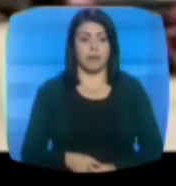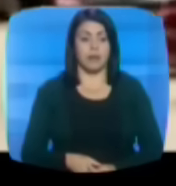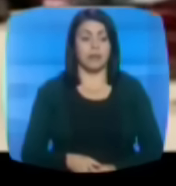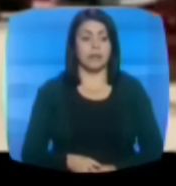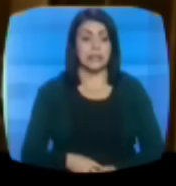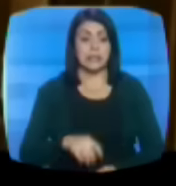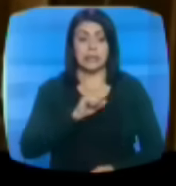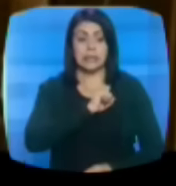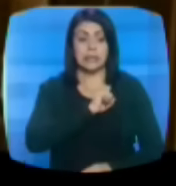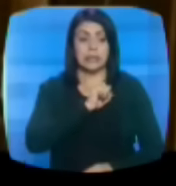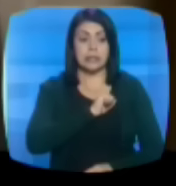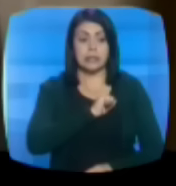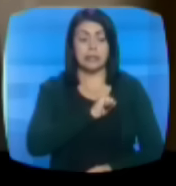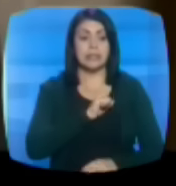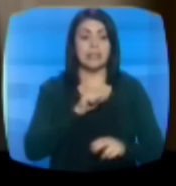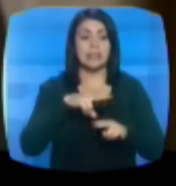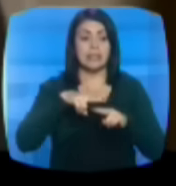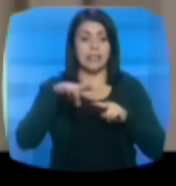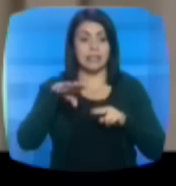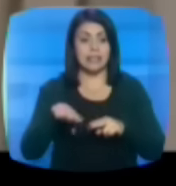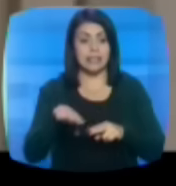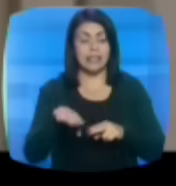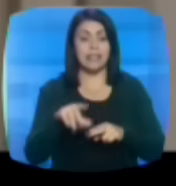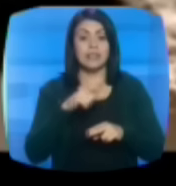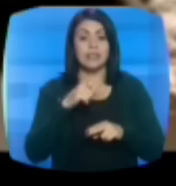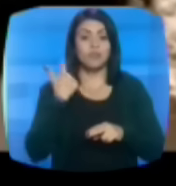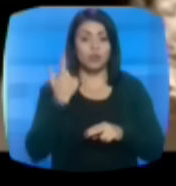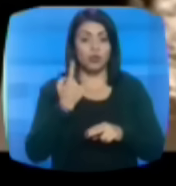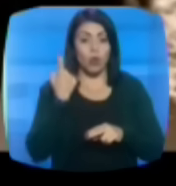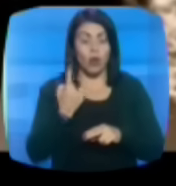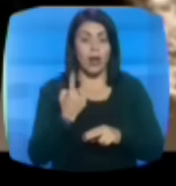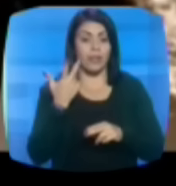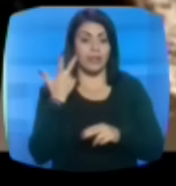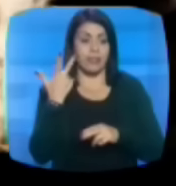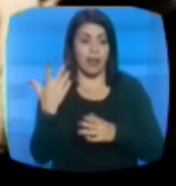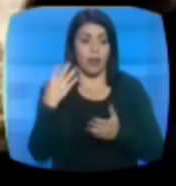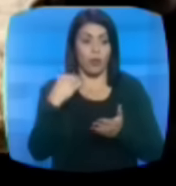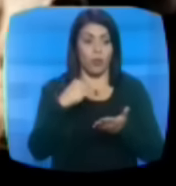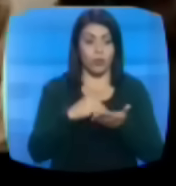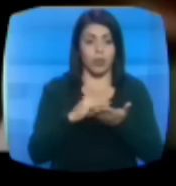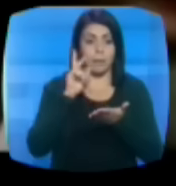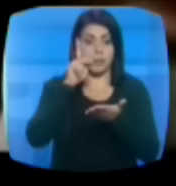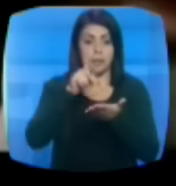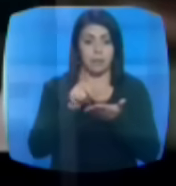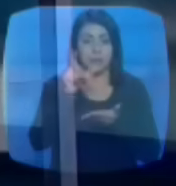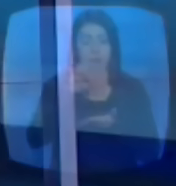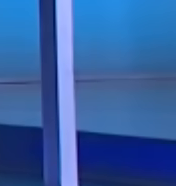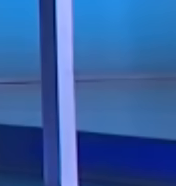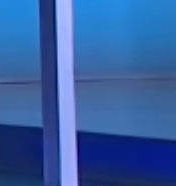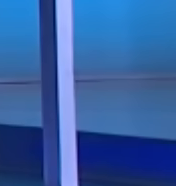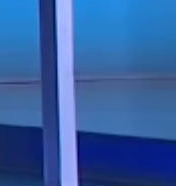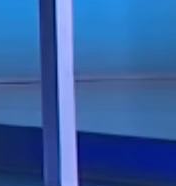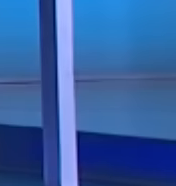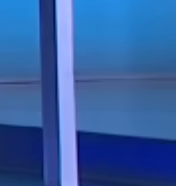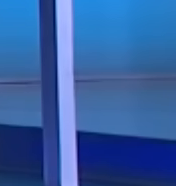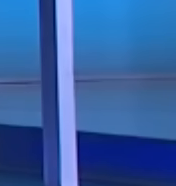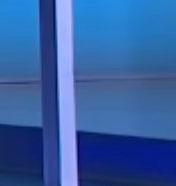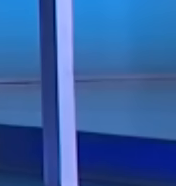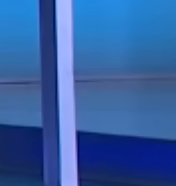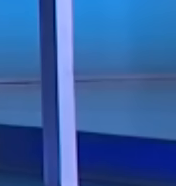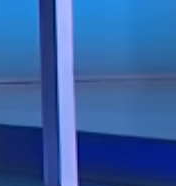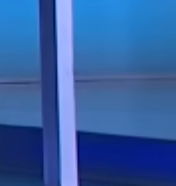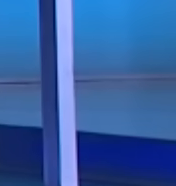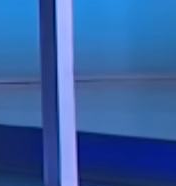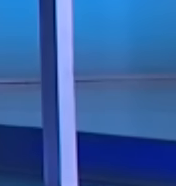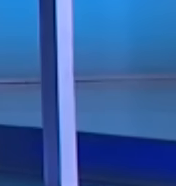De terror. La huérfana 3 ya es un hecho. Isabel Furman regresará como protagonista. La segunda parte